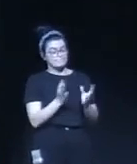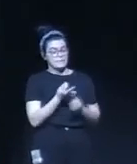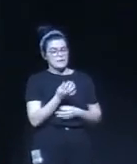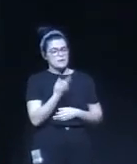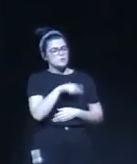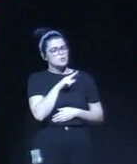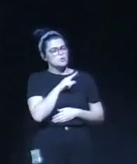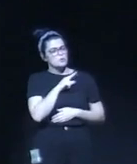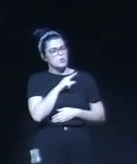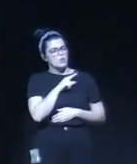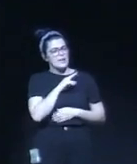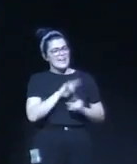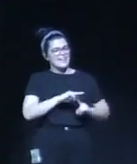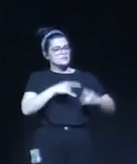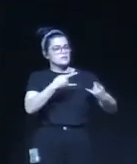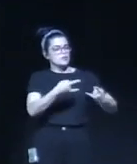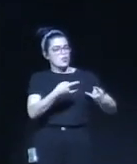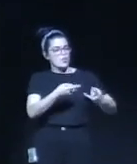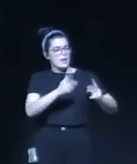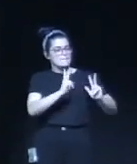zona? Sí.